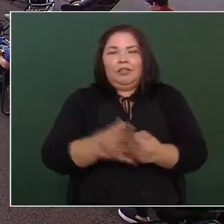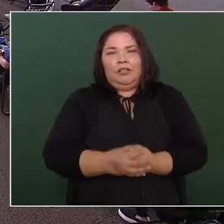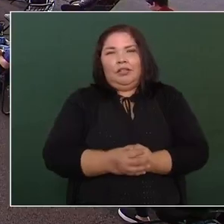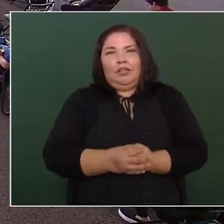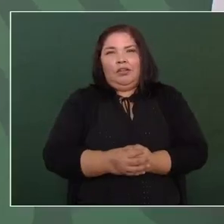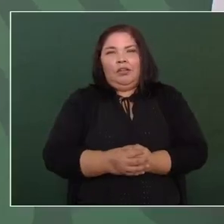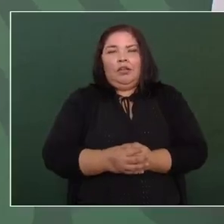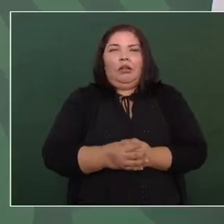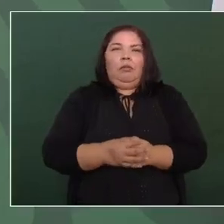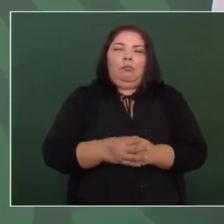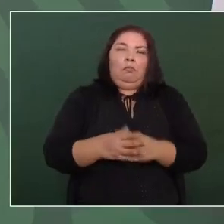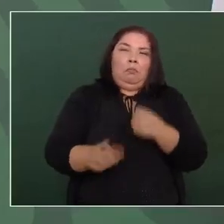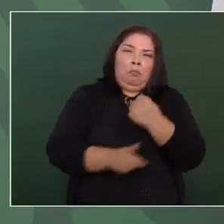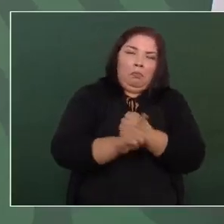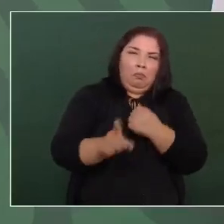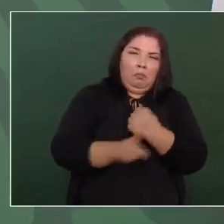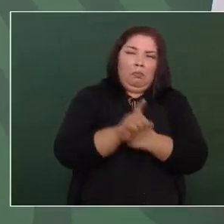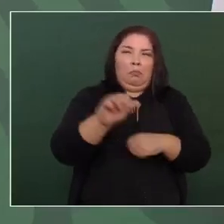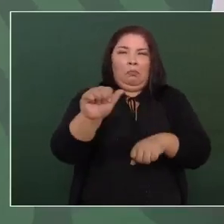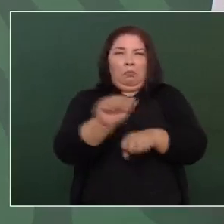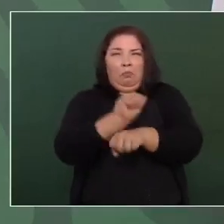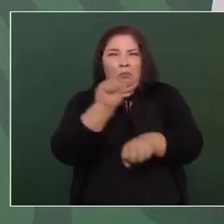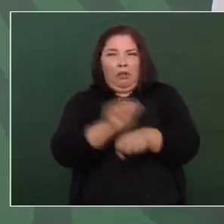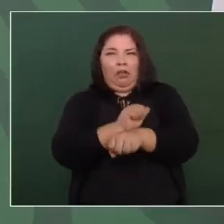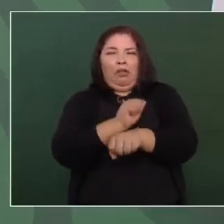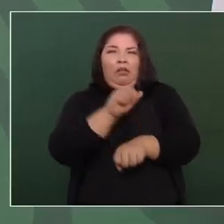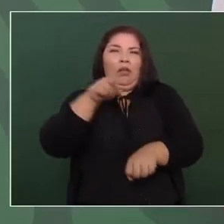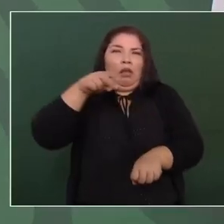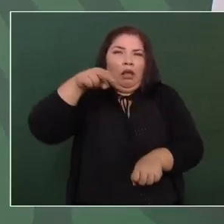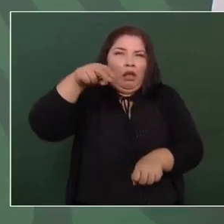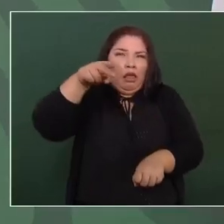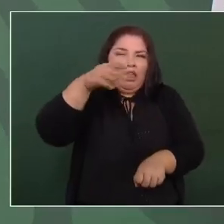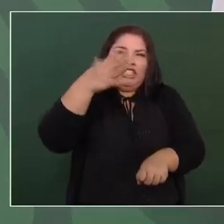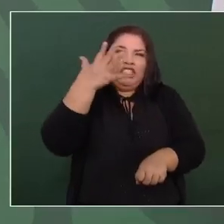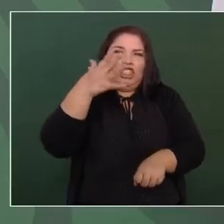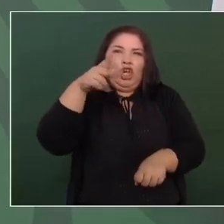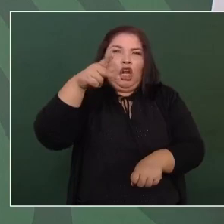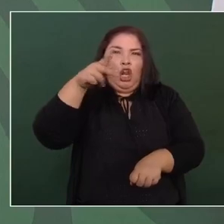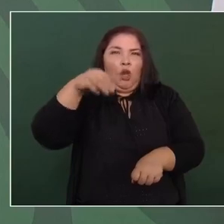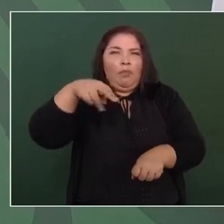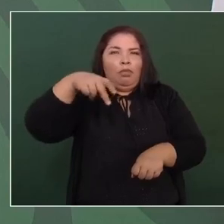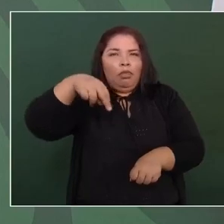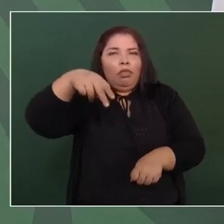nos atascamos y caminé como 5 kilómetros a pie